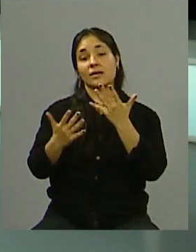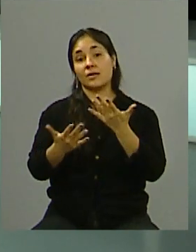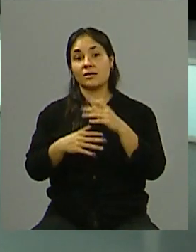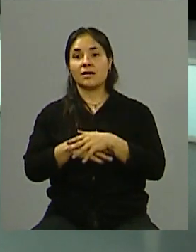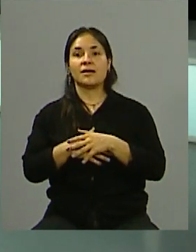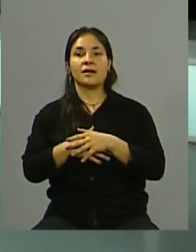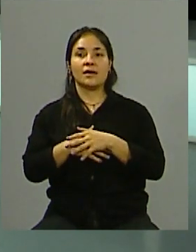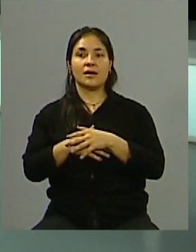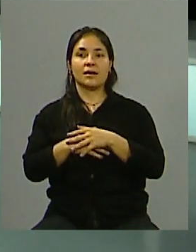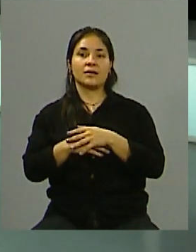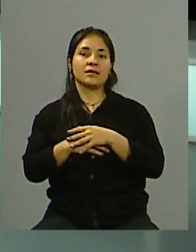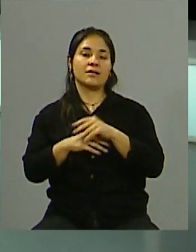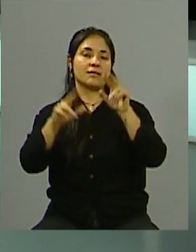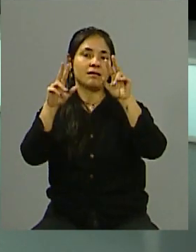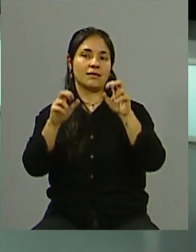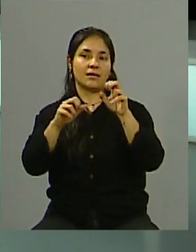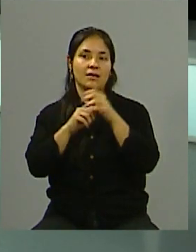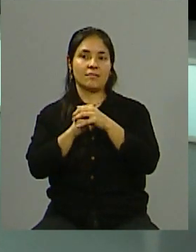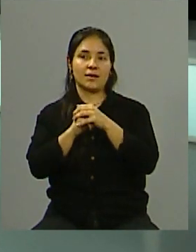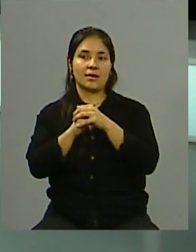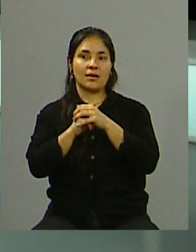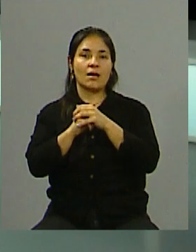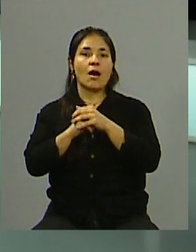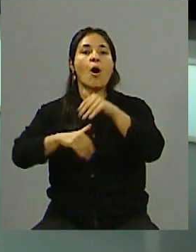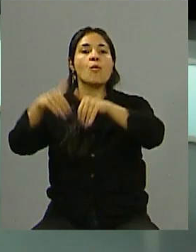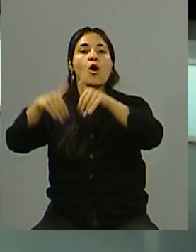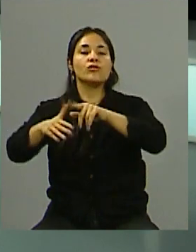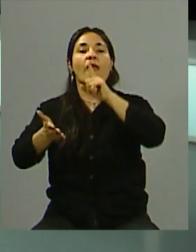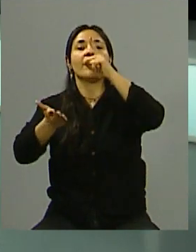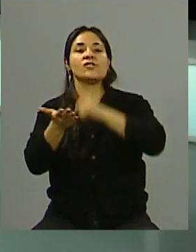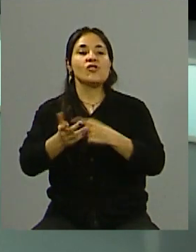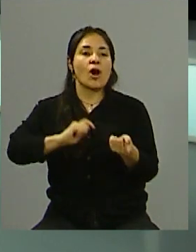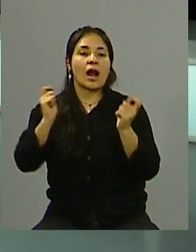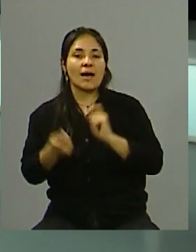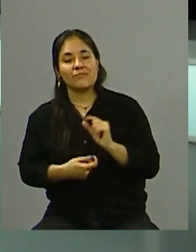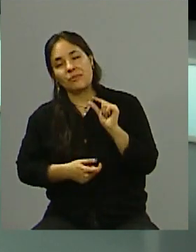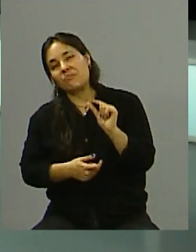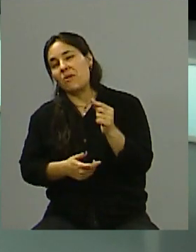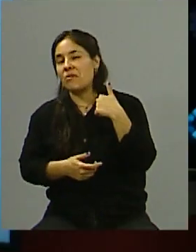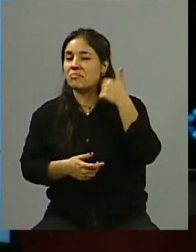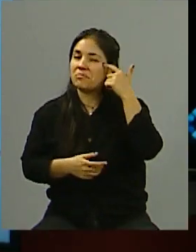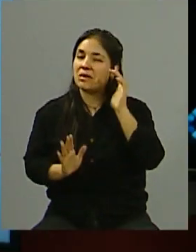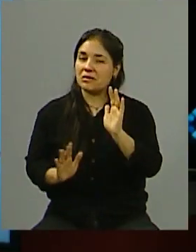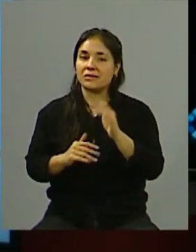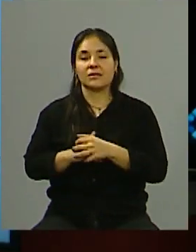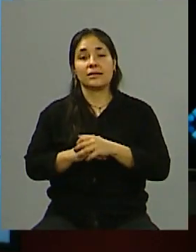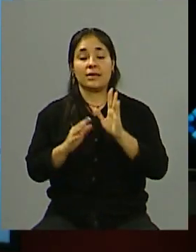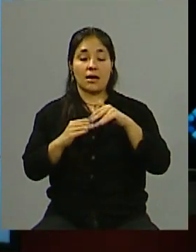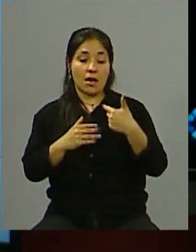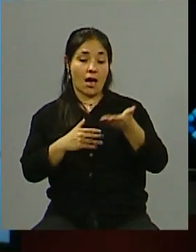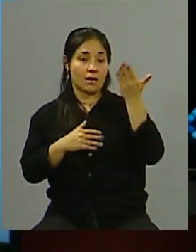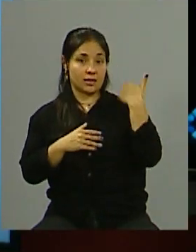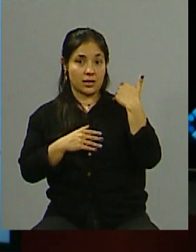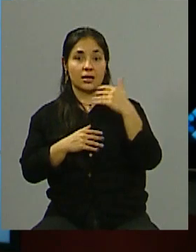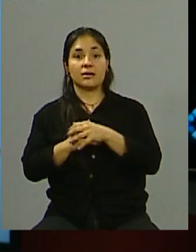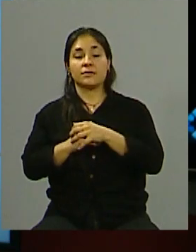a movilizar los niveles de voto, digamos, a partir de esto. Podemos discutir. Ayer, a diferencia, bueno, yo hacía